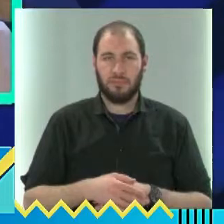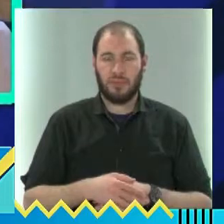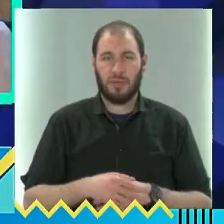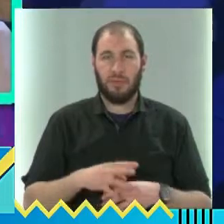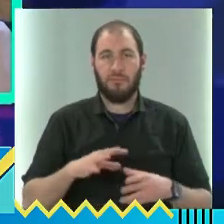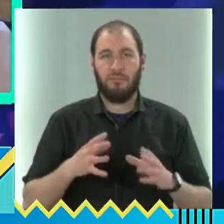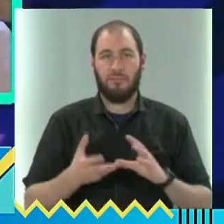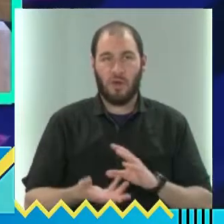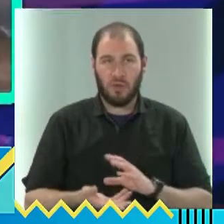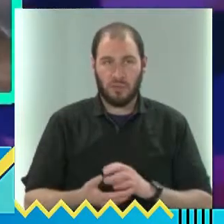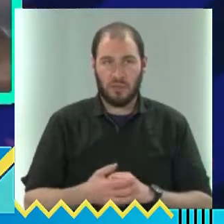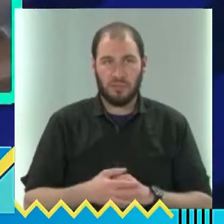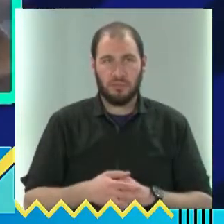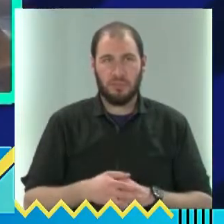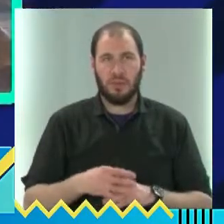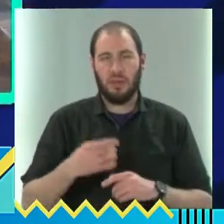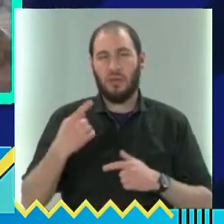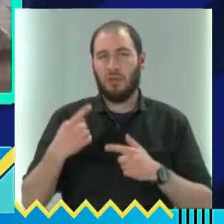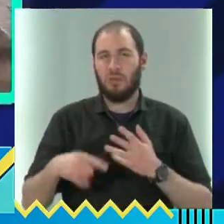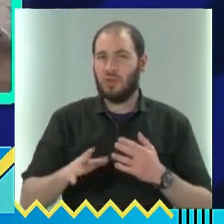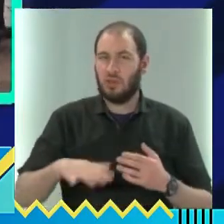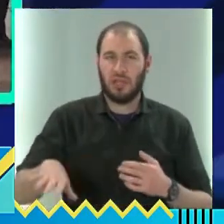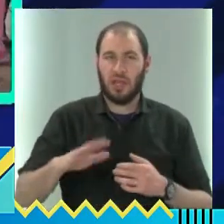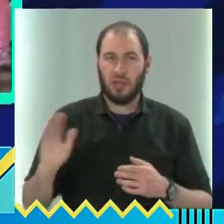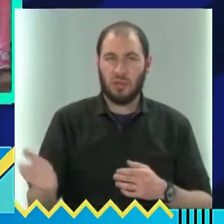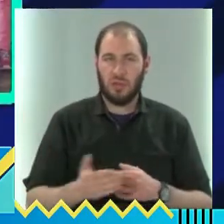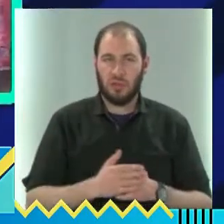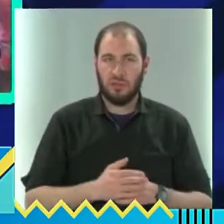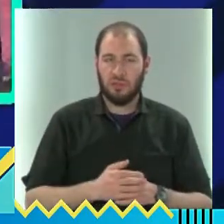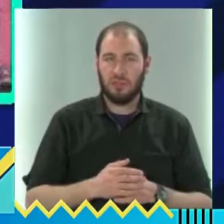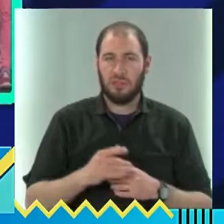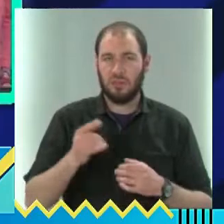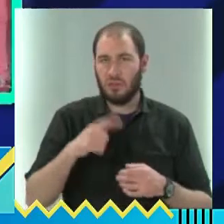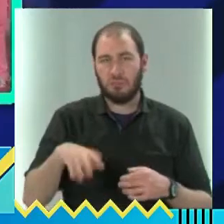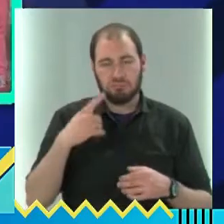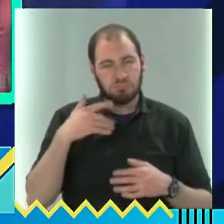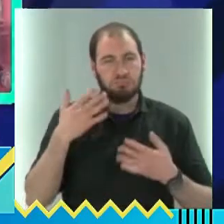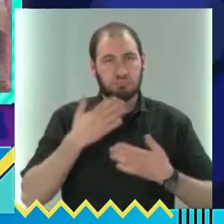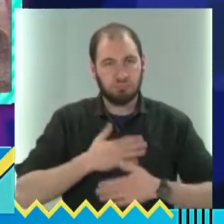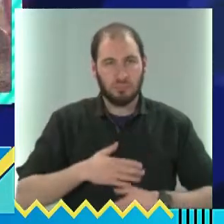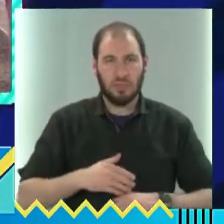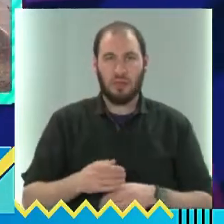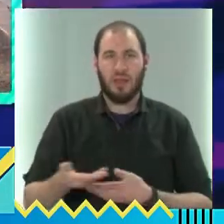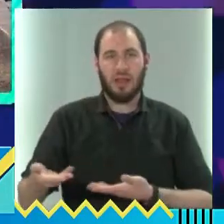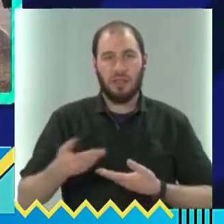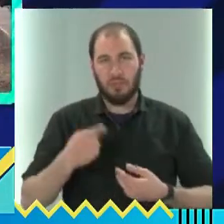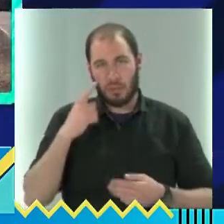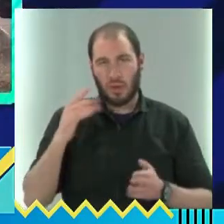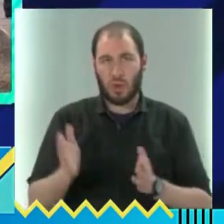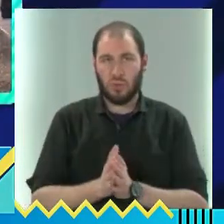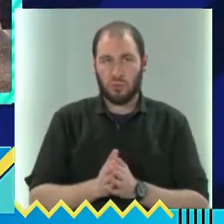las formas, Héctor, son lo que toda sociedad civilizada recibe para